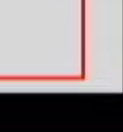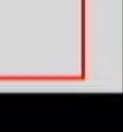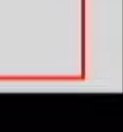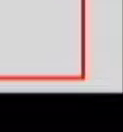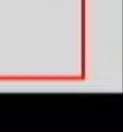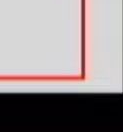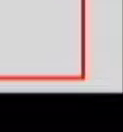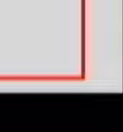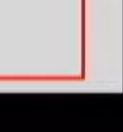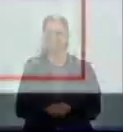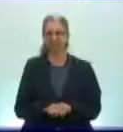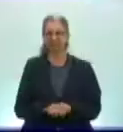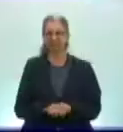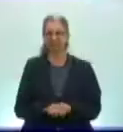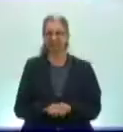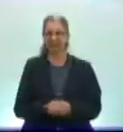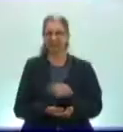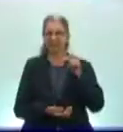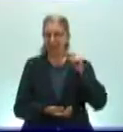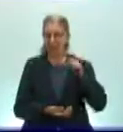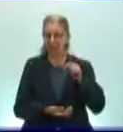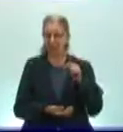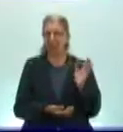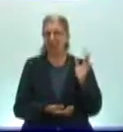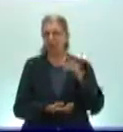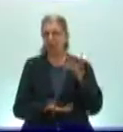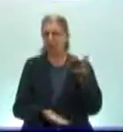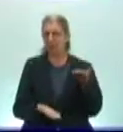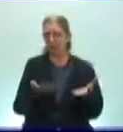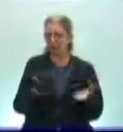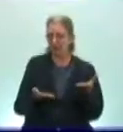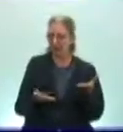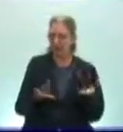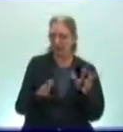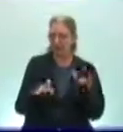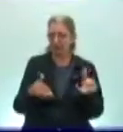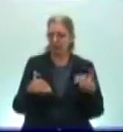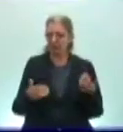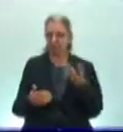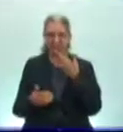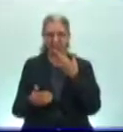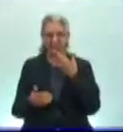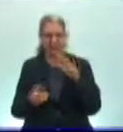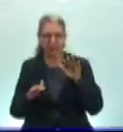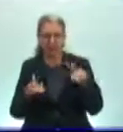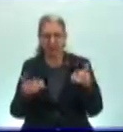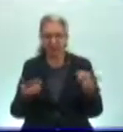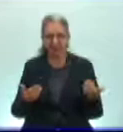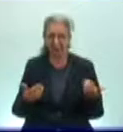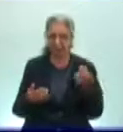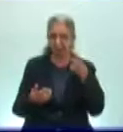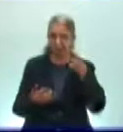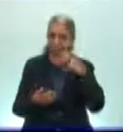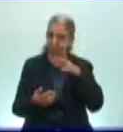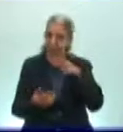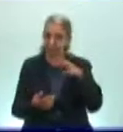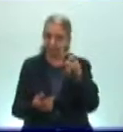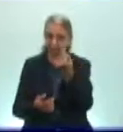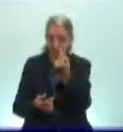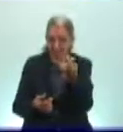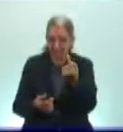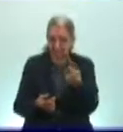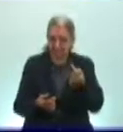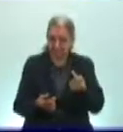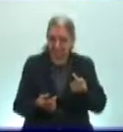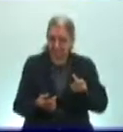Vamos a comparar las razones obtenidas. Observa bien que en cada caso tienes